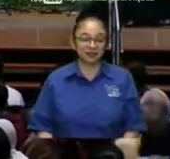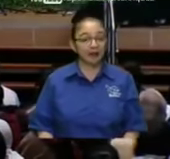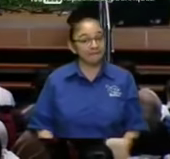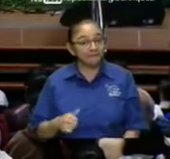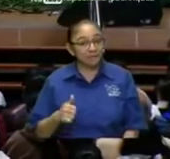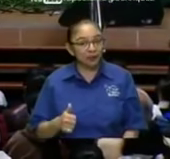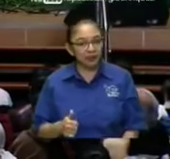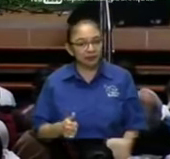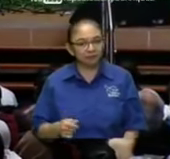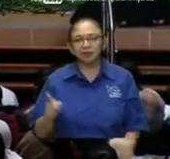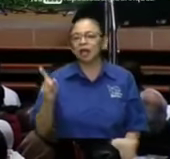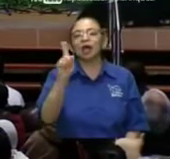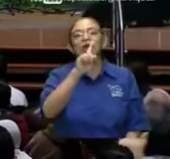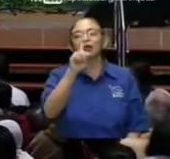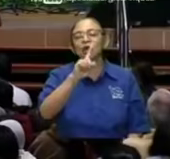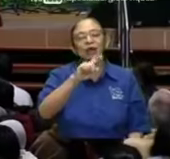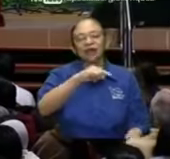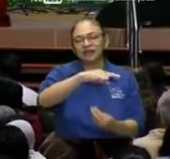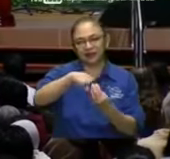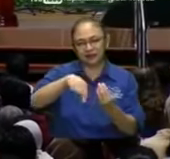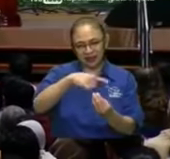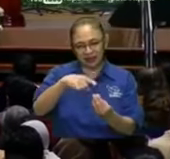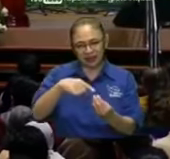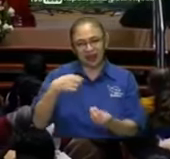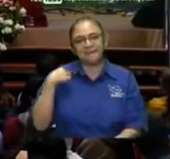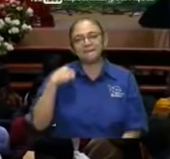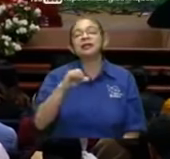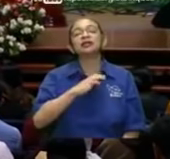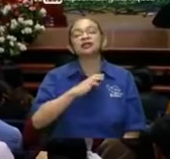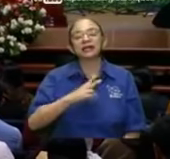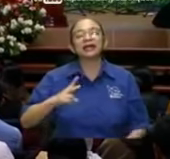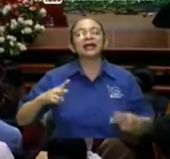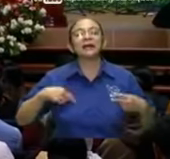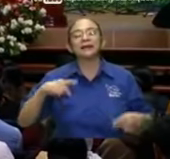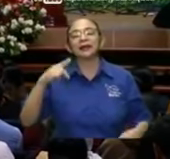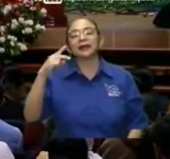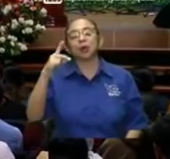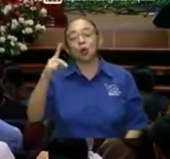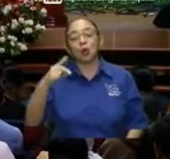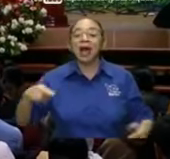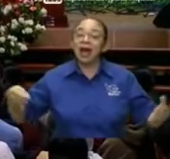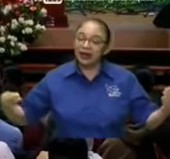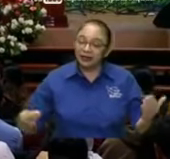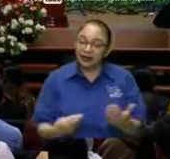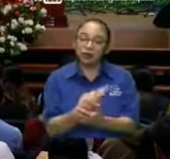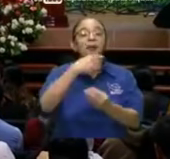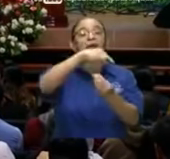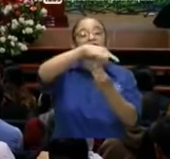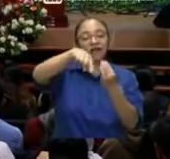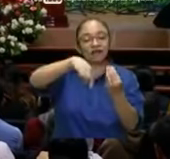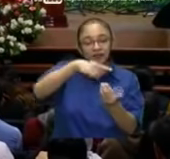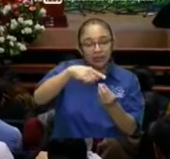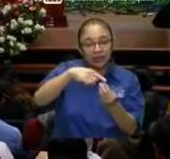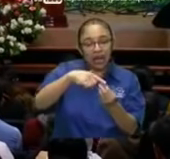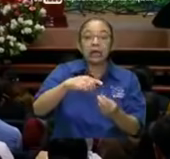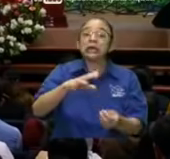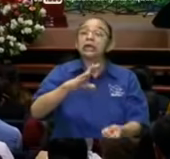Bueno, no es familiar, pero tiene que haber un renuevo en la familia. Y a veces hay prejuicios bien